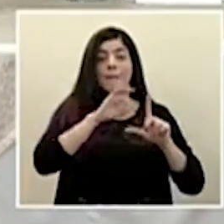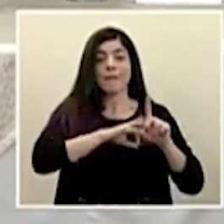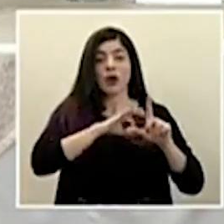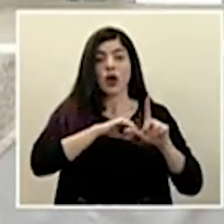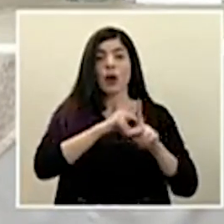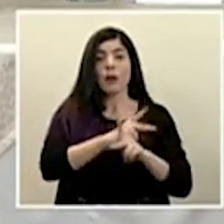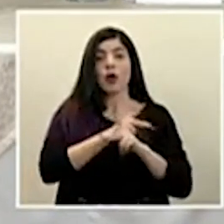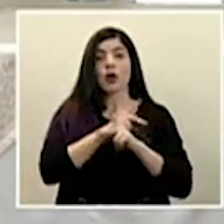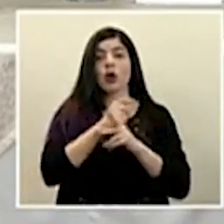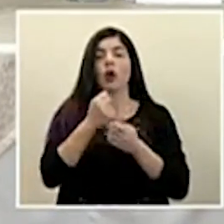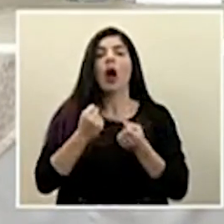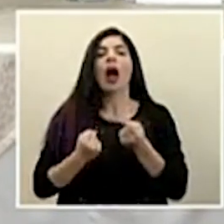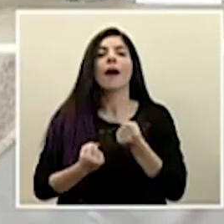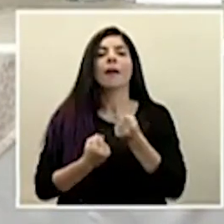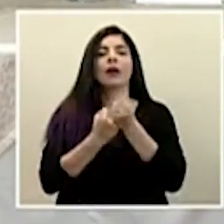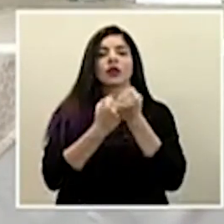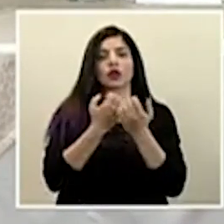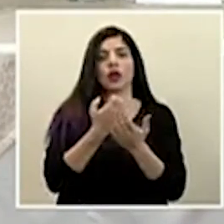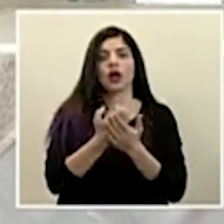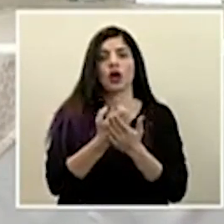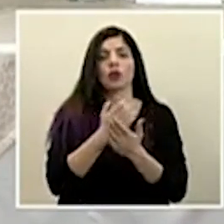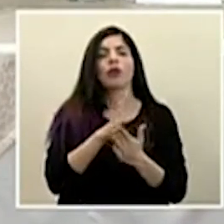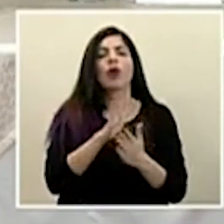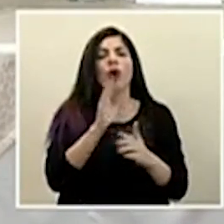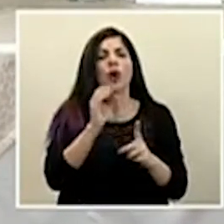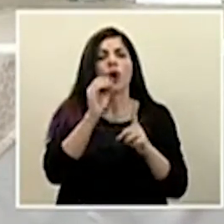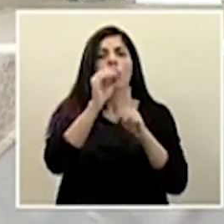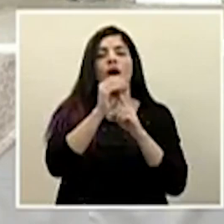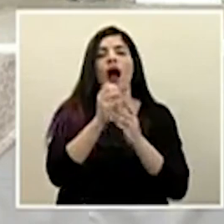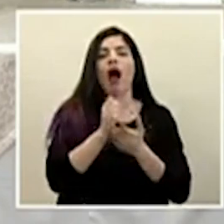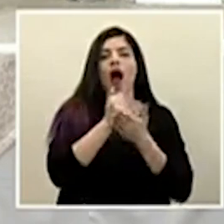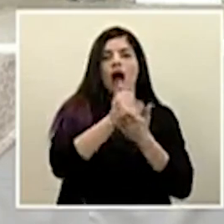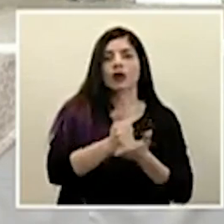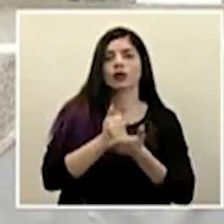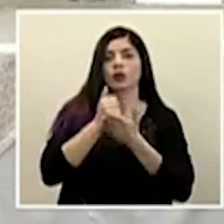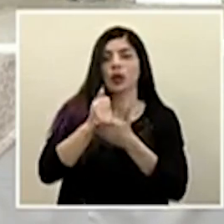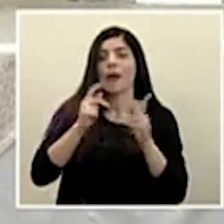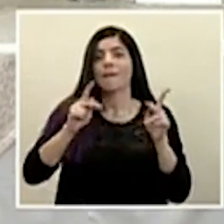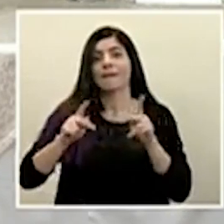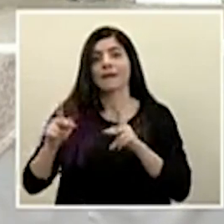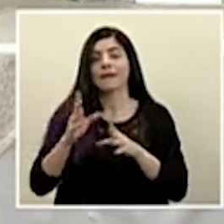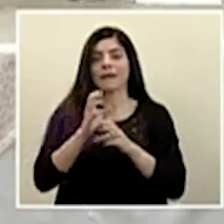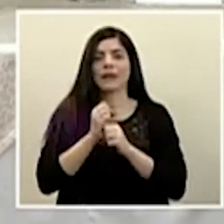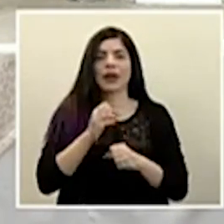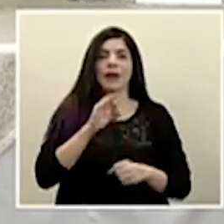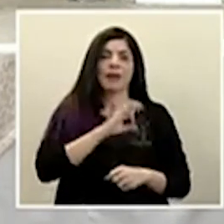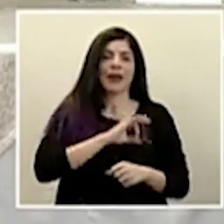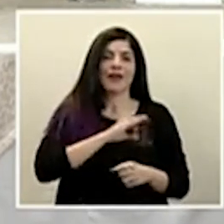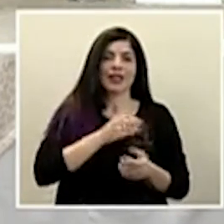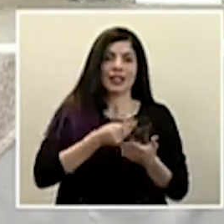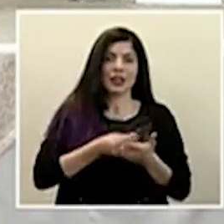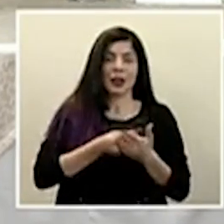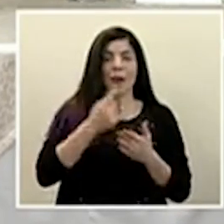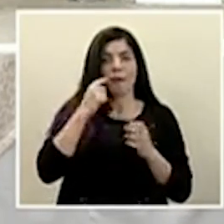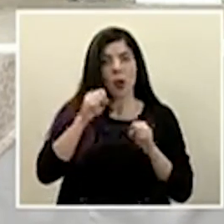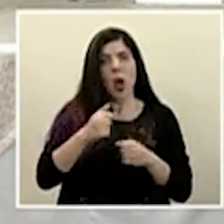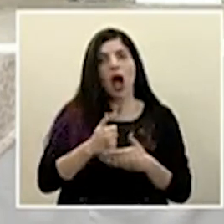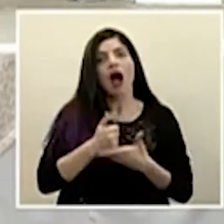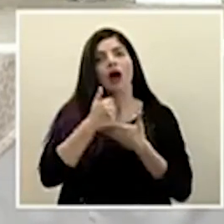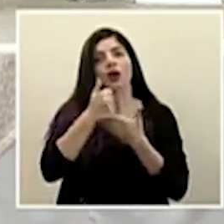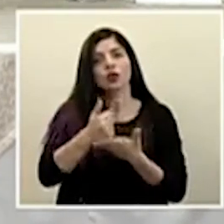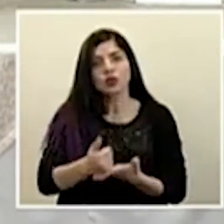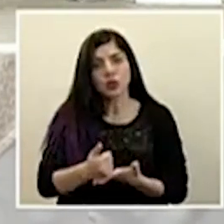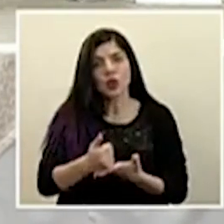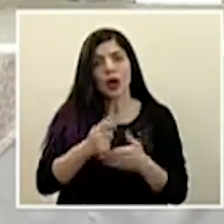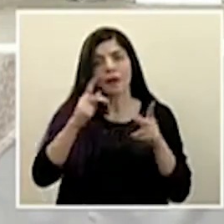auxilio económico que tiene como objetivo dotar a las personas beneficiarias de un ingreso básico para coayudar temporalmente en